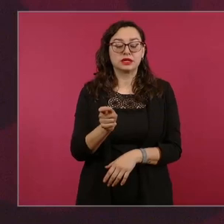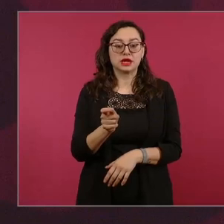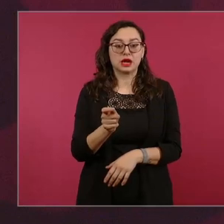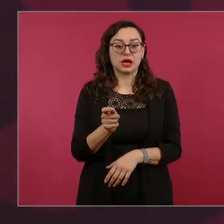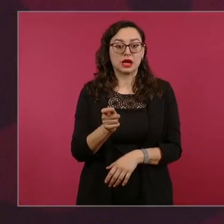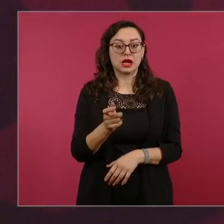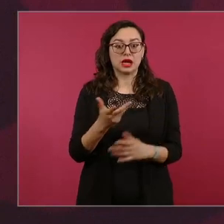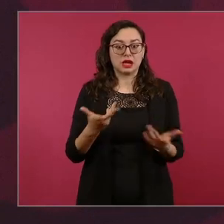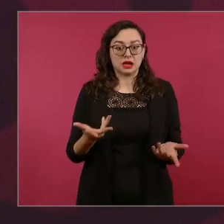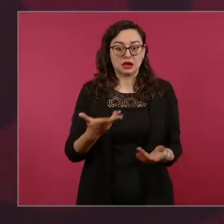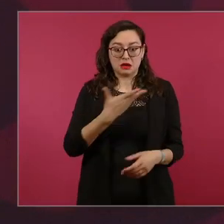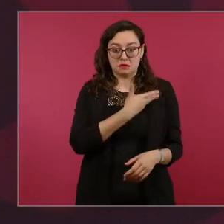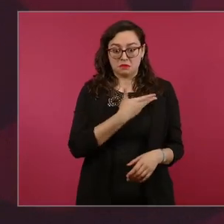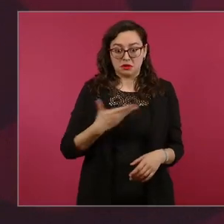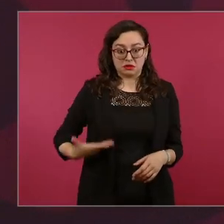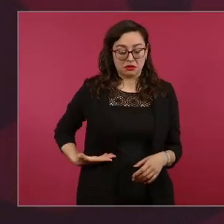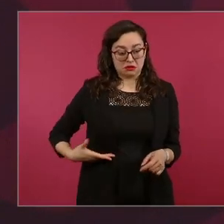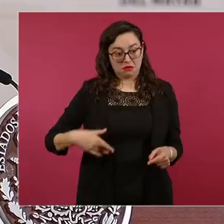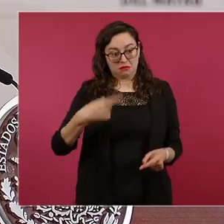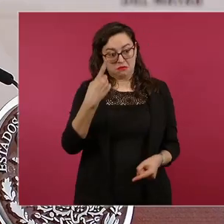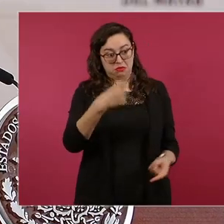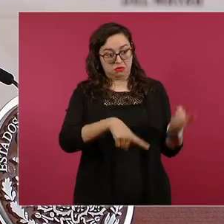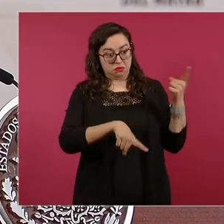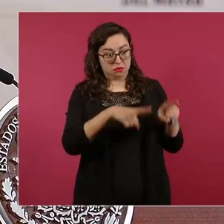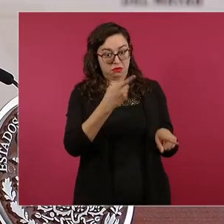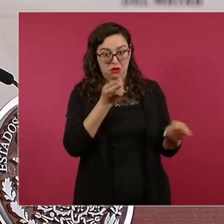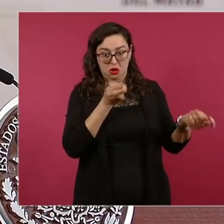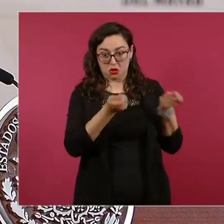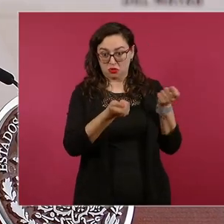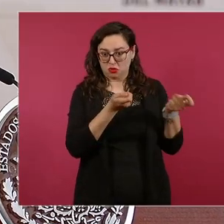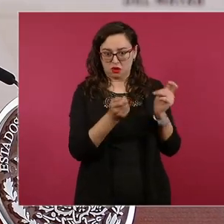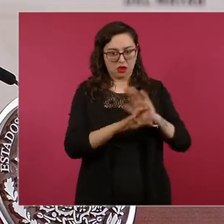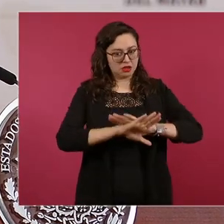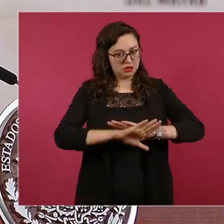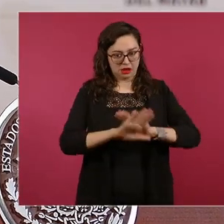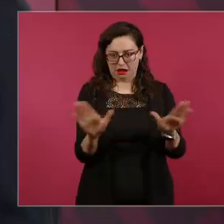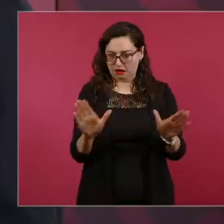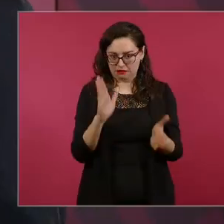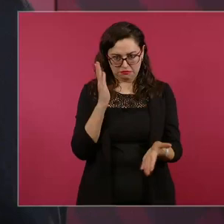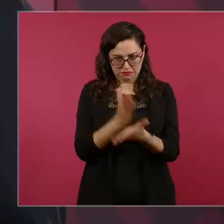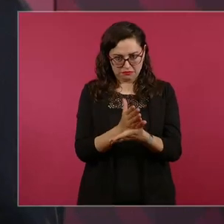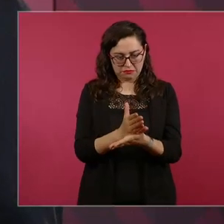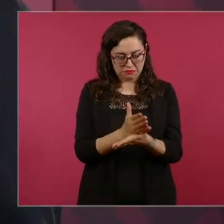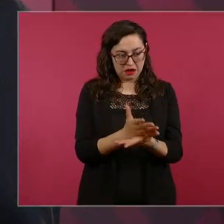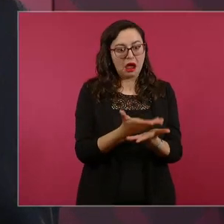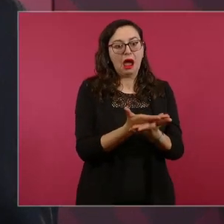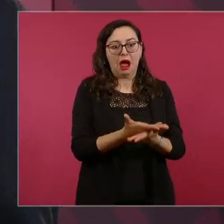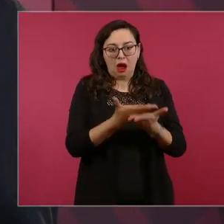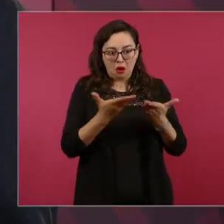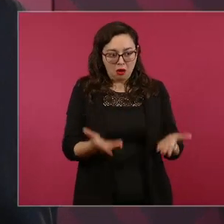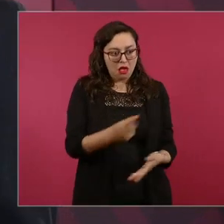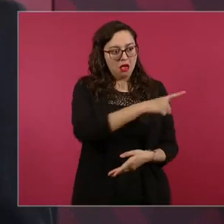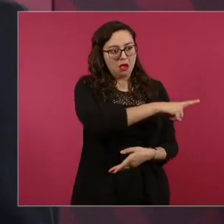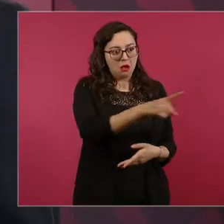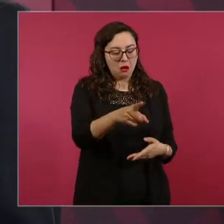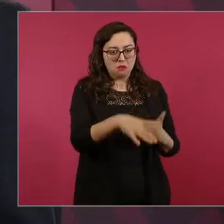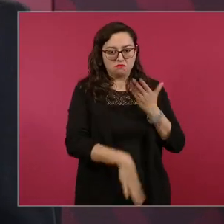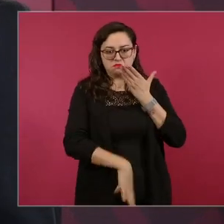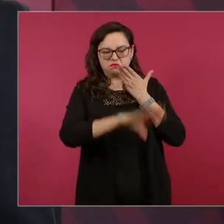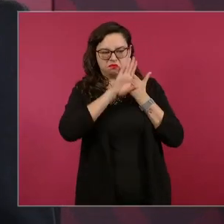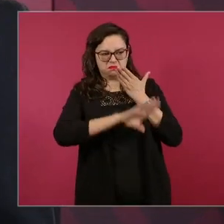al presidente se le cuestiona incluso